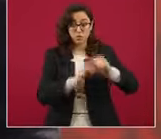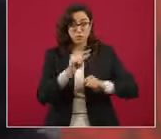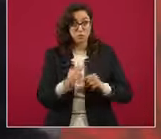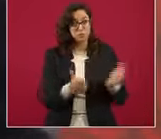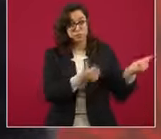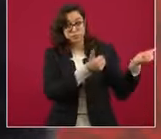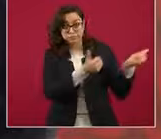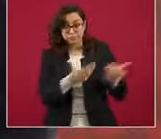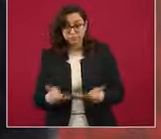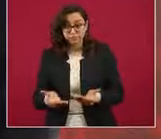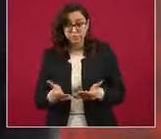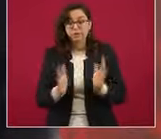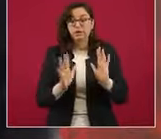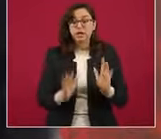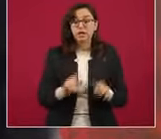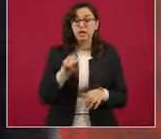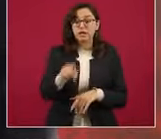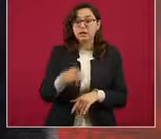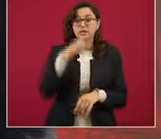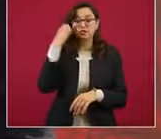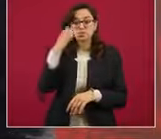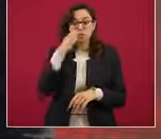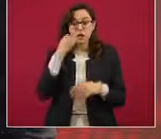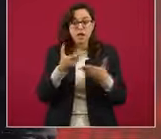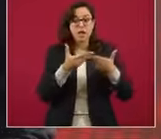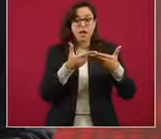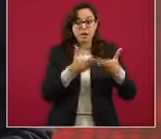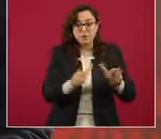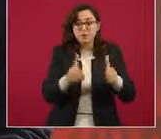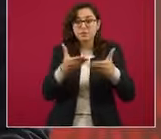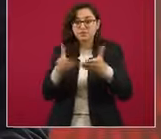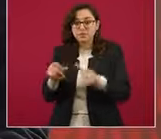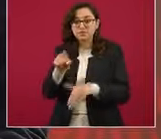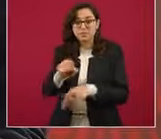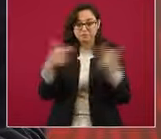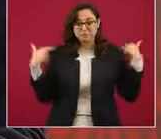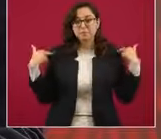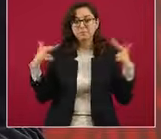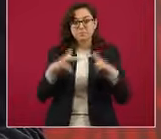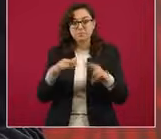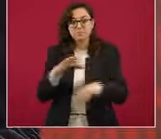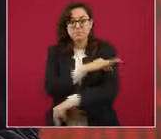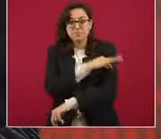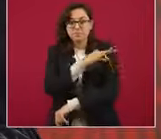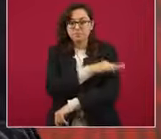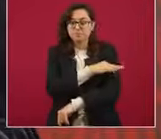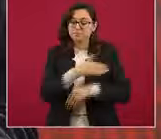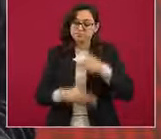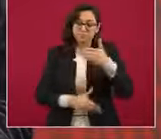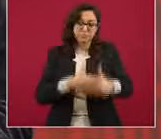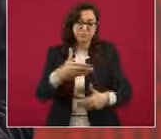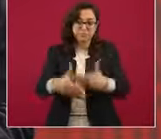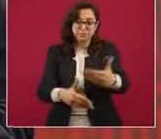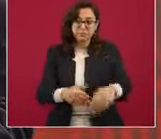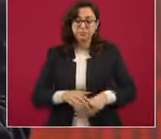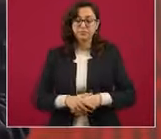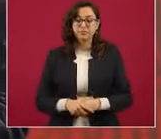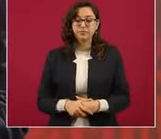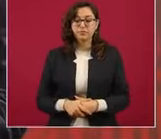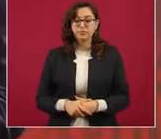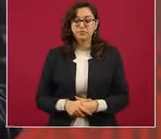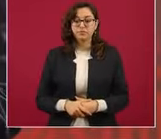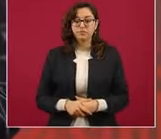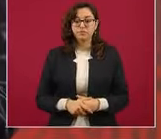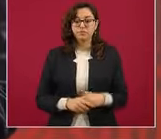reabriendo el sistema educativo presencial a los maestros, y así hacia adelante.